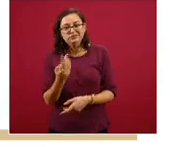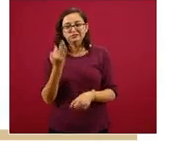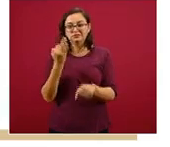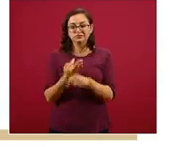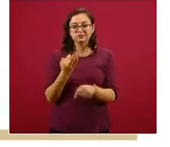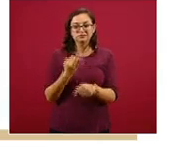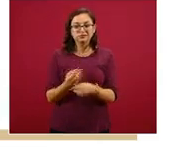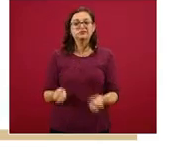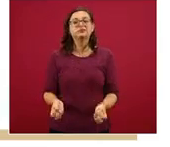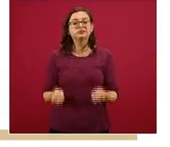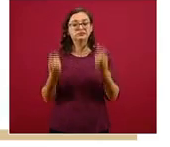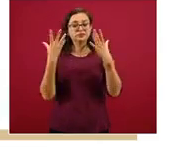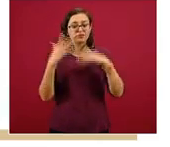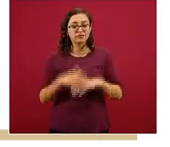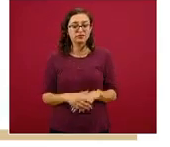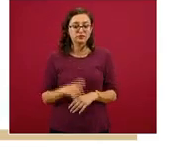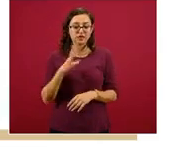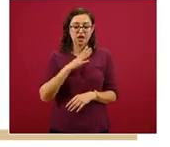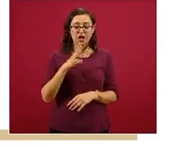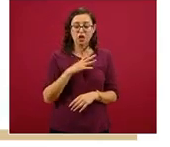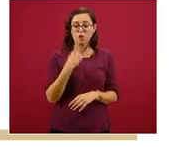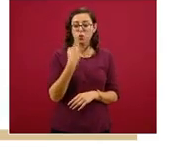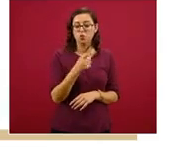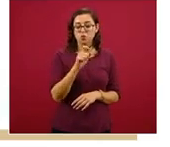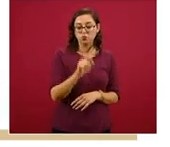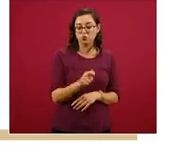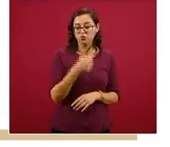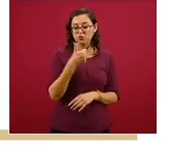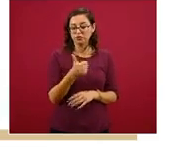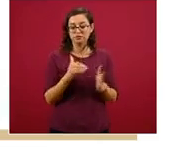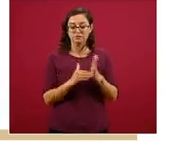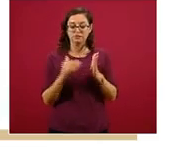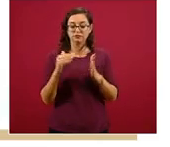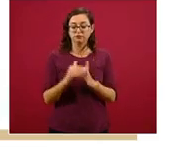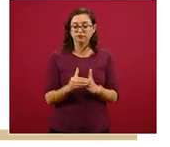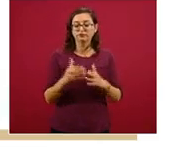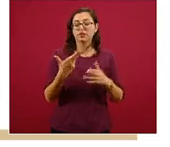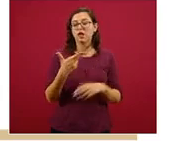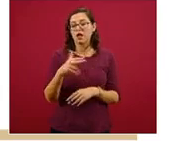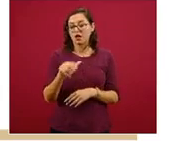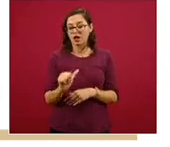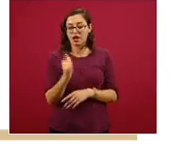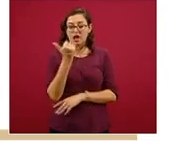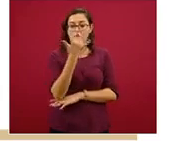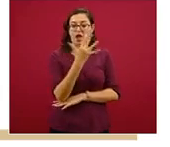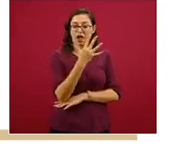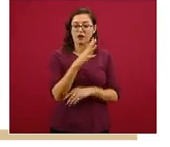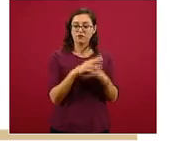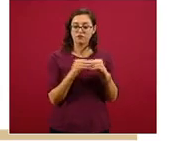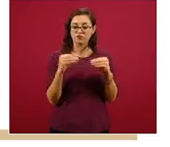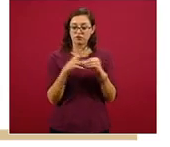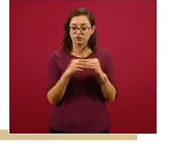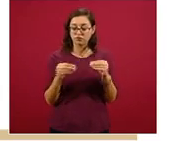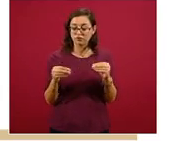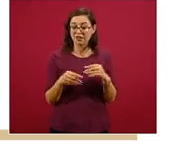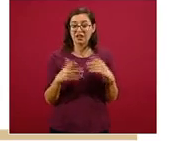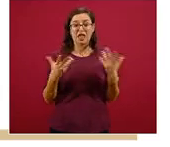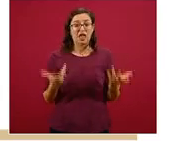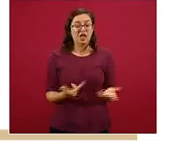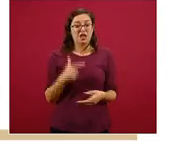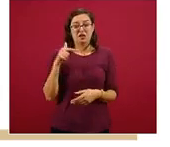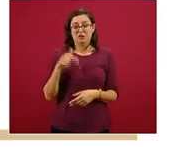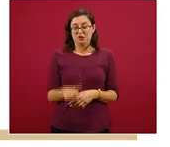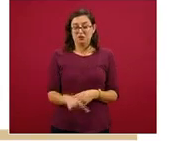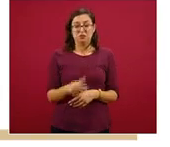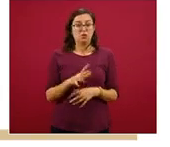hay 1.6 millones de hectáreas de árboles frutales. La fruticultura en México está instalada